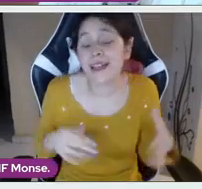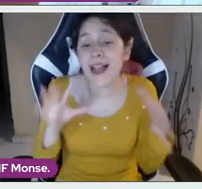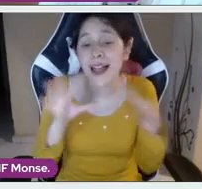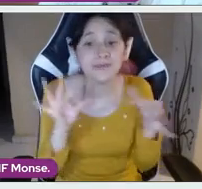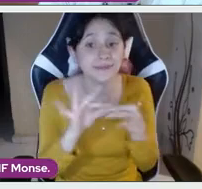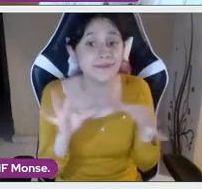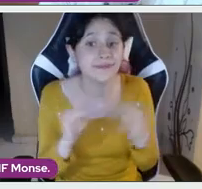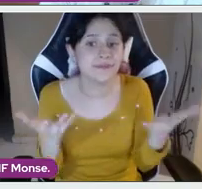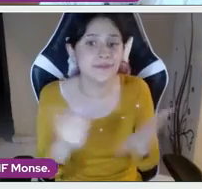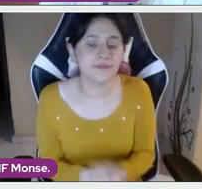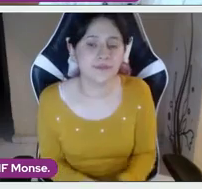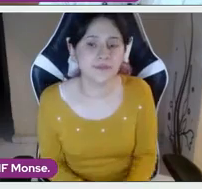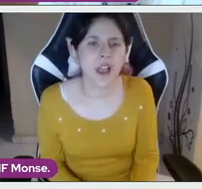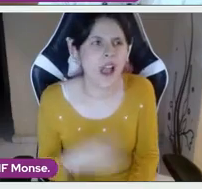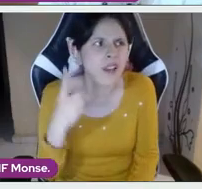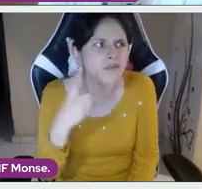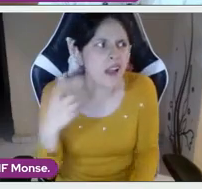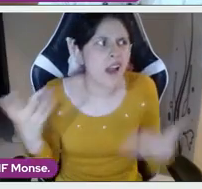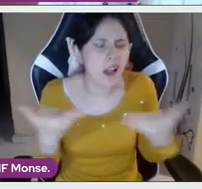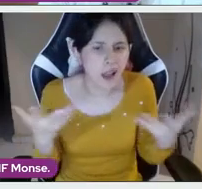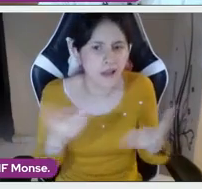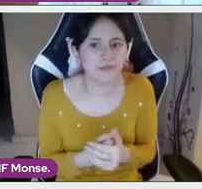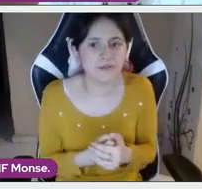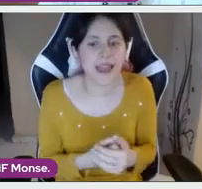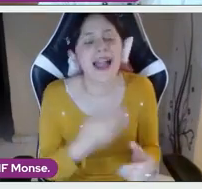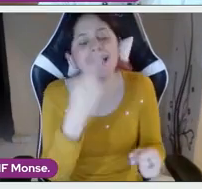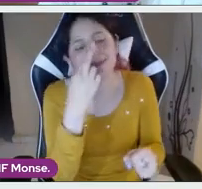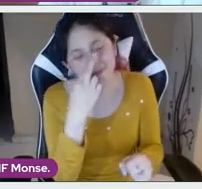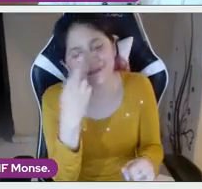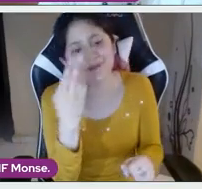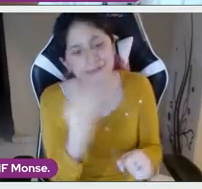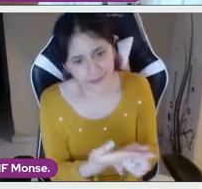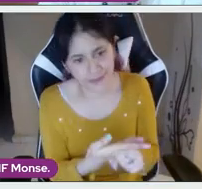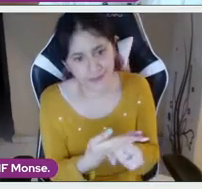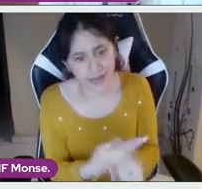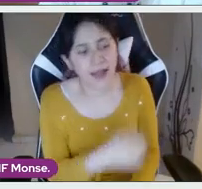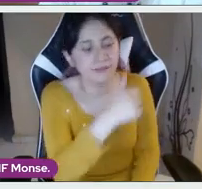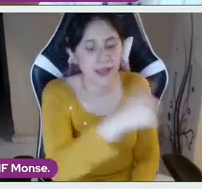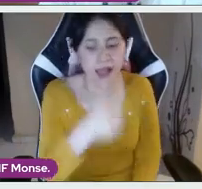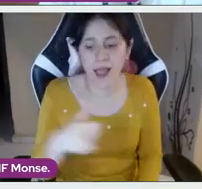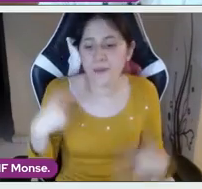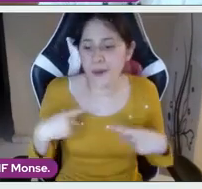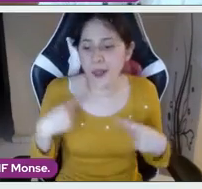Irelia, ¿qué vamos a hacer con eso? La responsabilidad es de cada uno, ¿no?